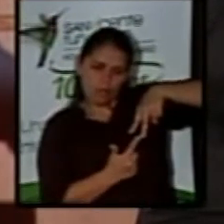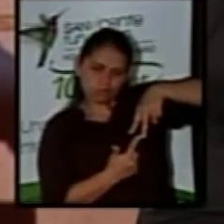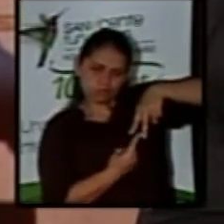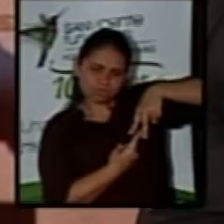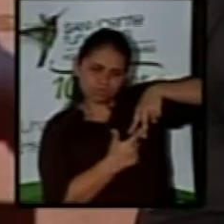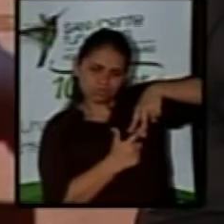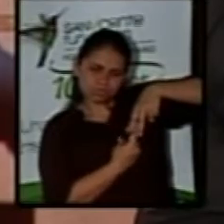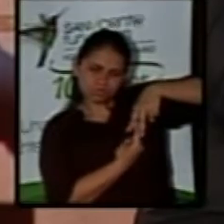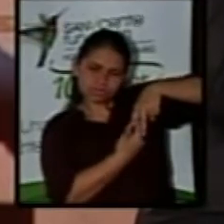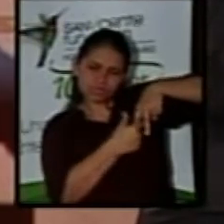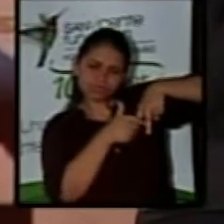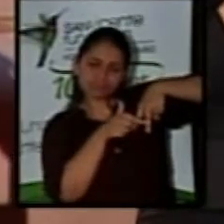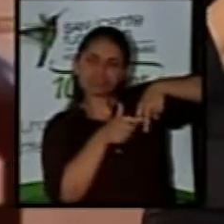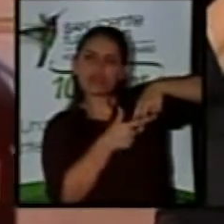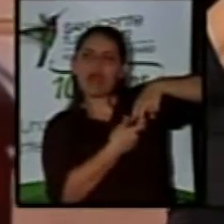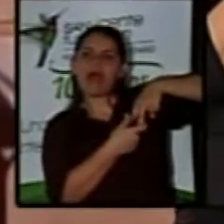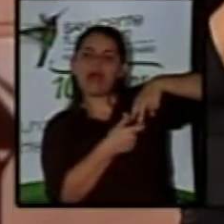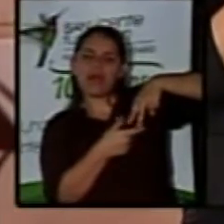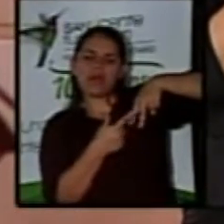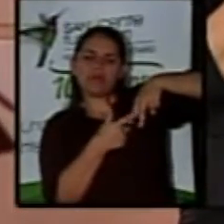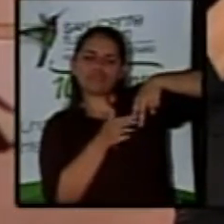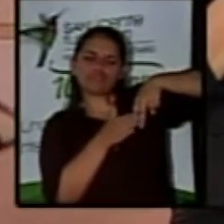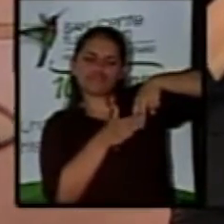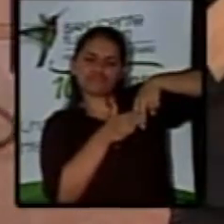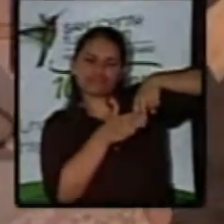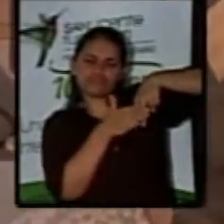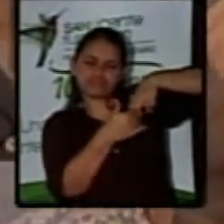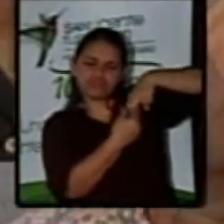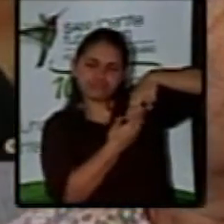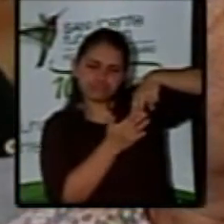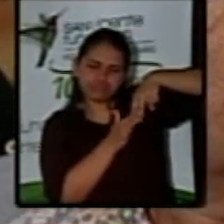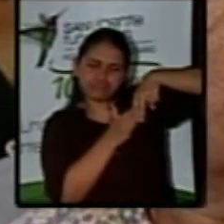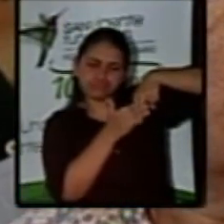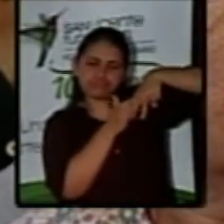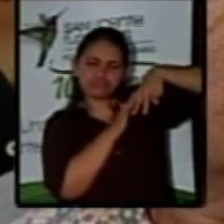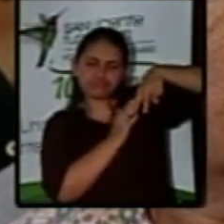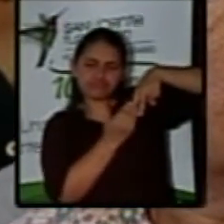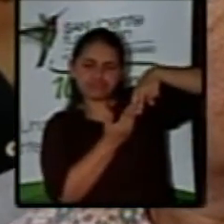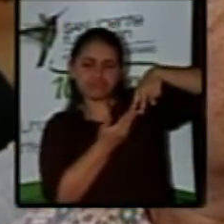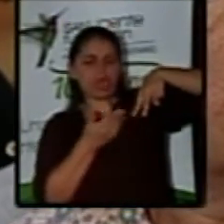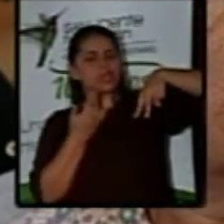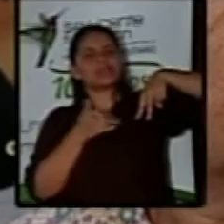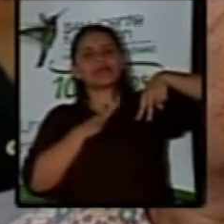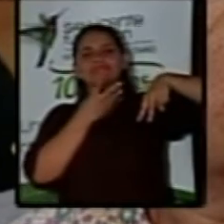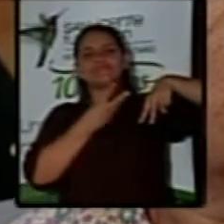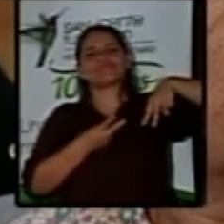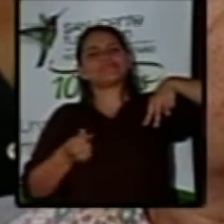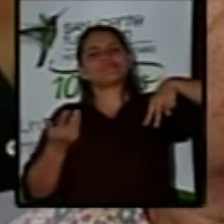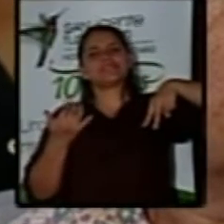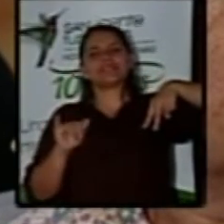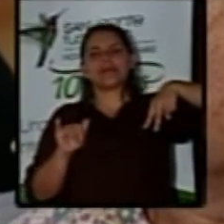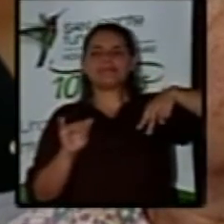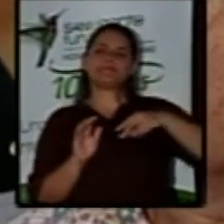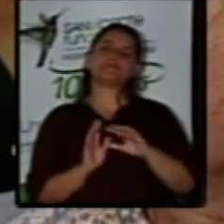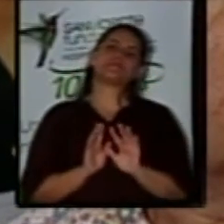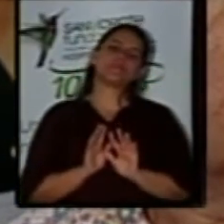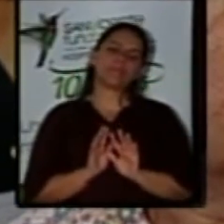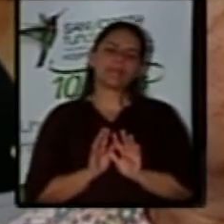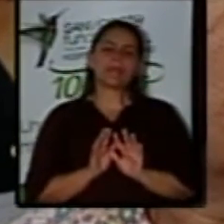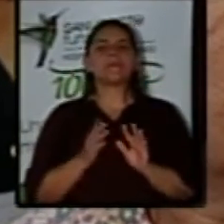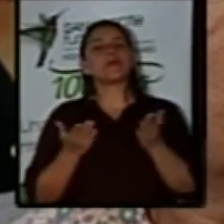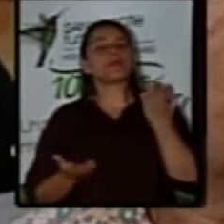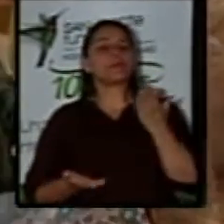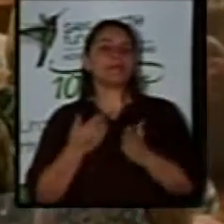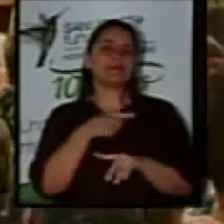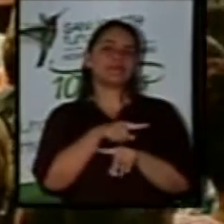un catéter que se mete en la vena y, digámoslo así, quema la pared venosa, hace que la pared venosa se adose y se va a desaparecer la